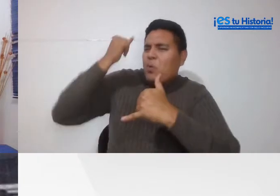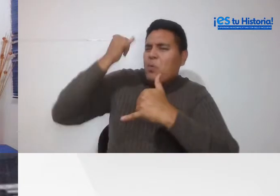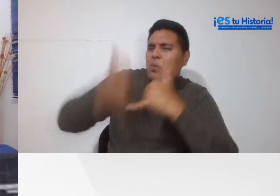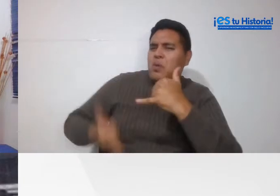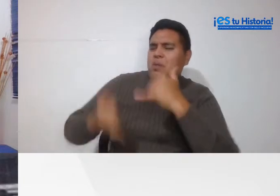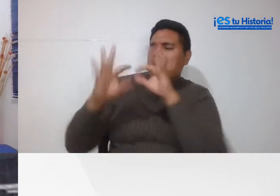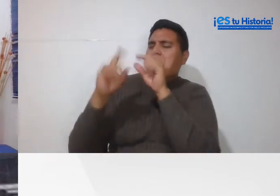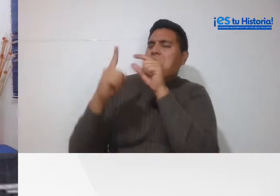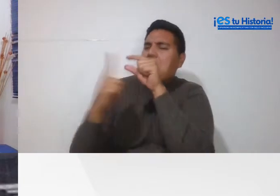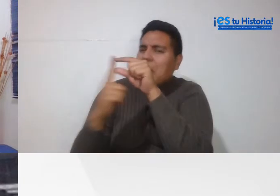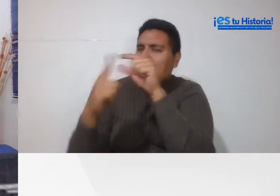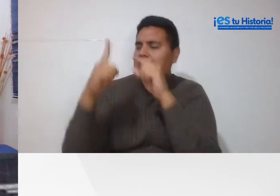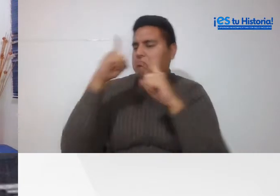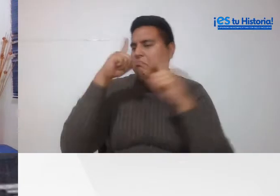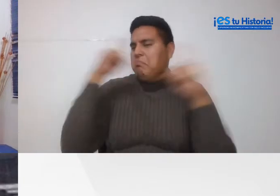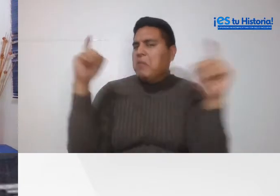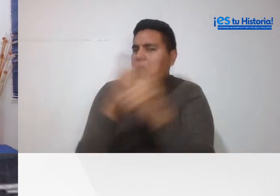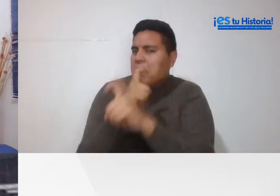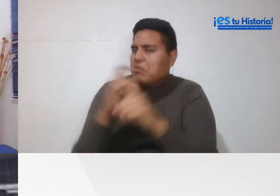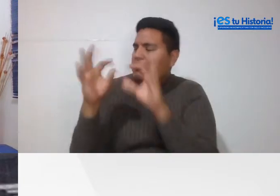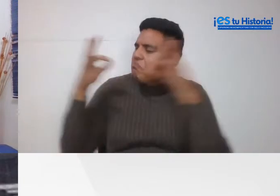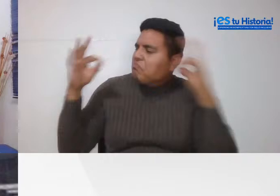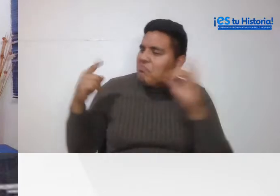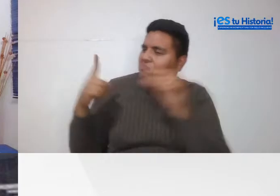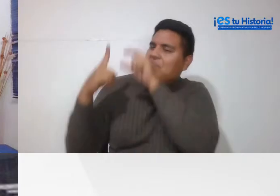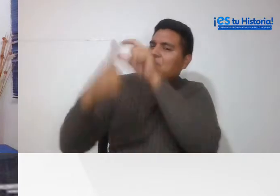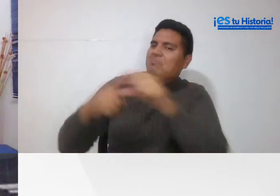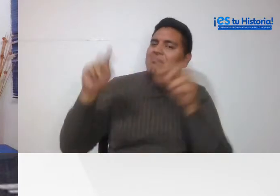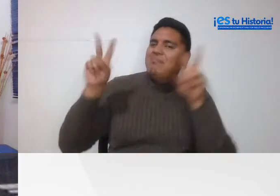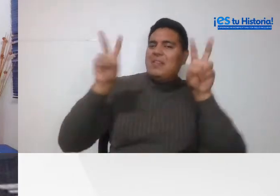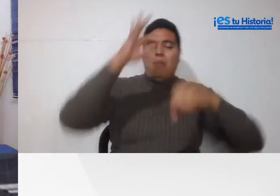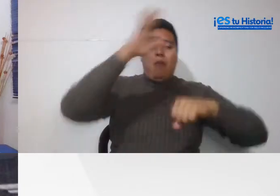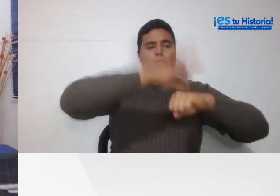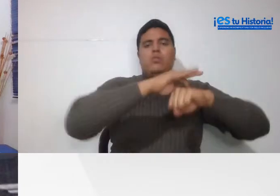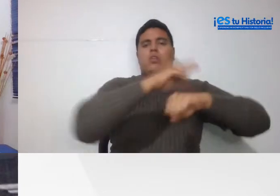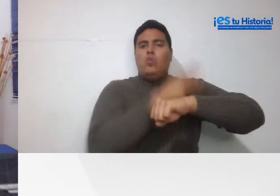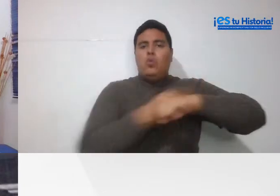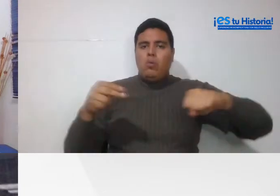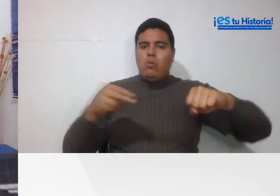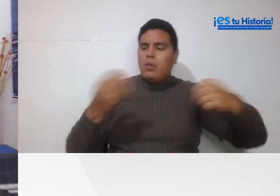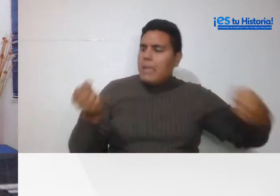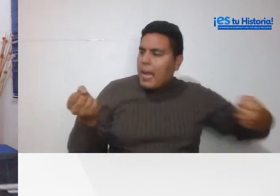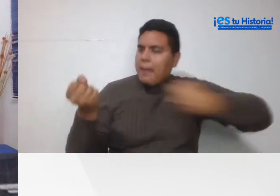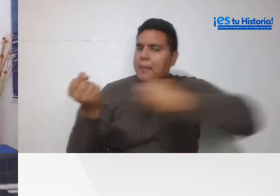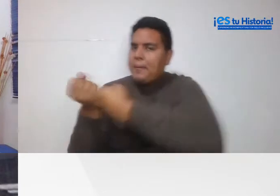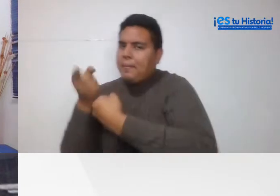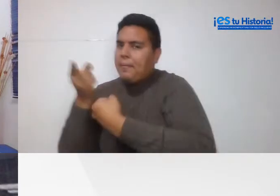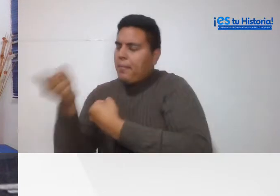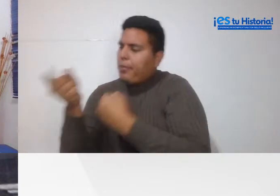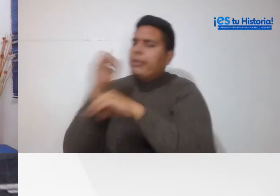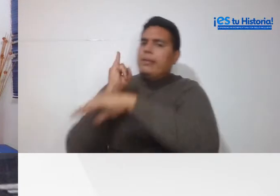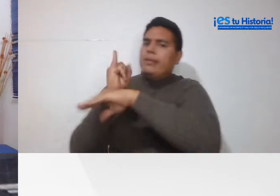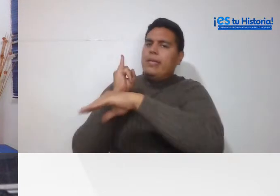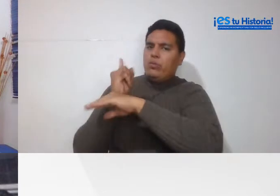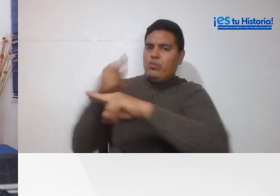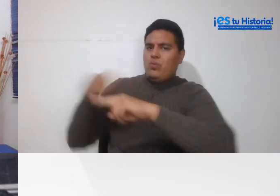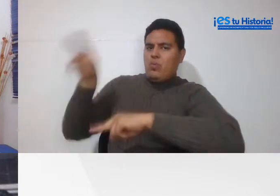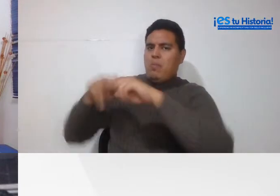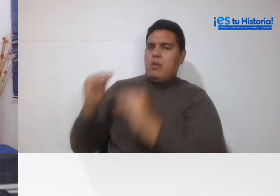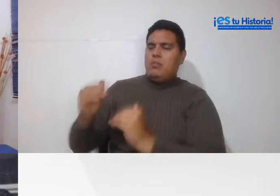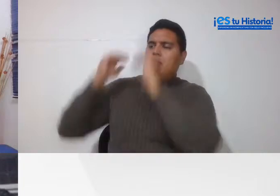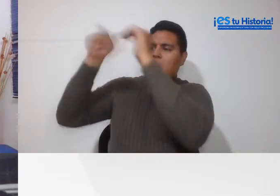referente a esa labor tan importante que se está haciendo desde la Fundación Nuevo Horizonte para la institución educativa, la Normal Superior Jorge